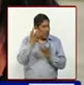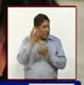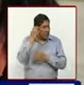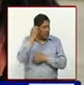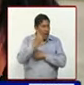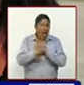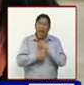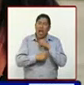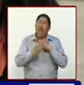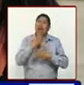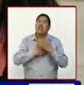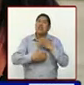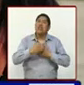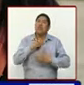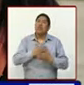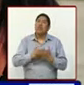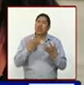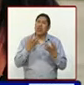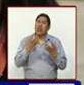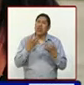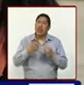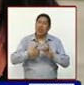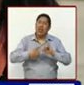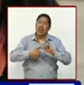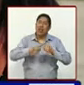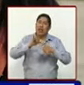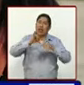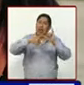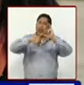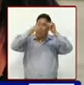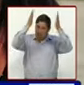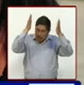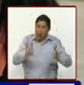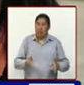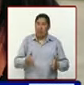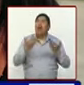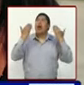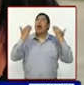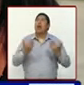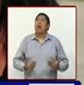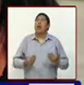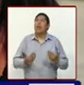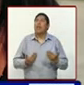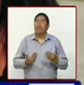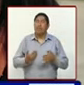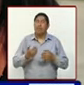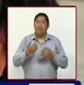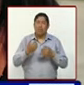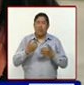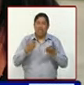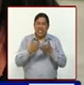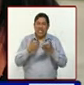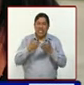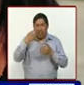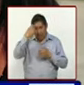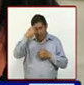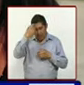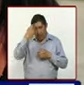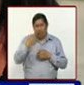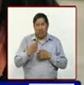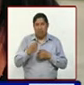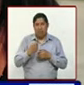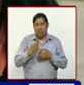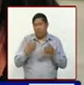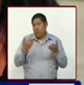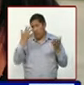tenía y tiene, es que ella quería ser arquitecta. Ella actualmente le tocaba la pre-promo este año. No ha ido ni un día a